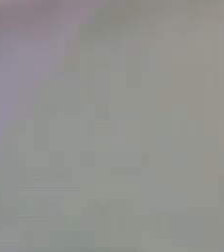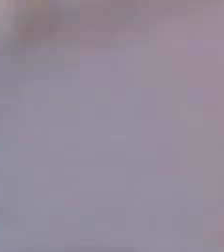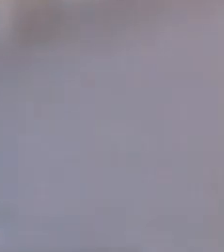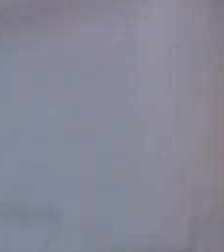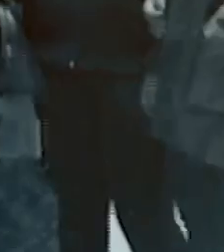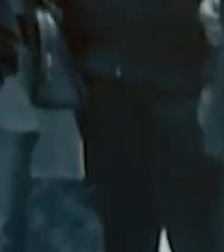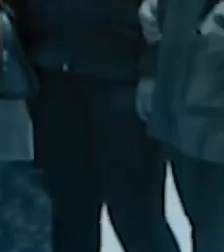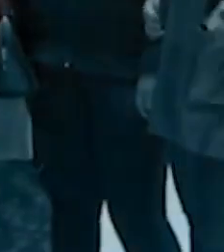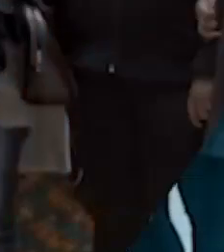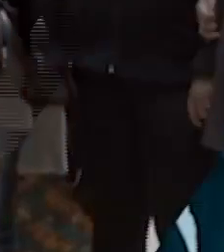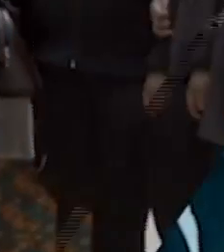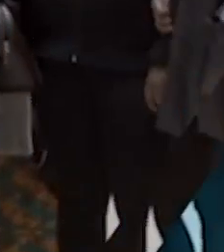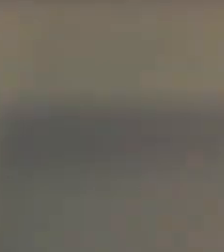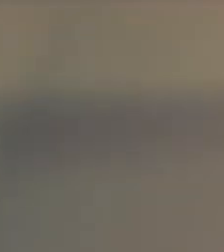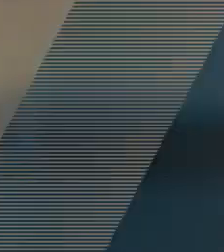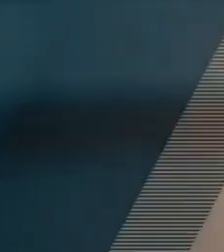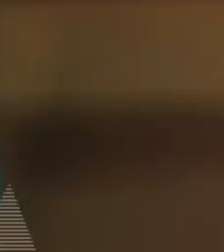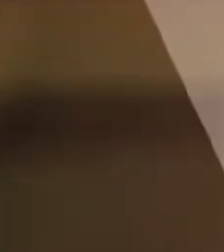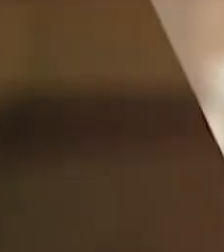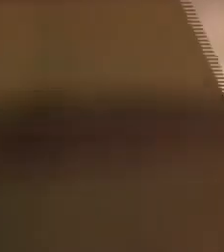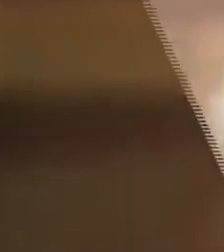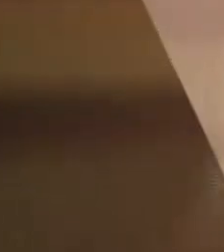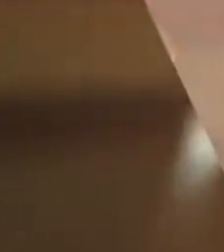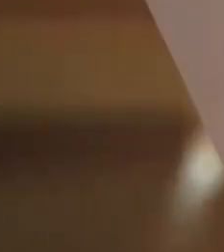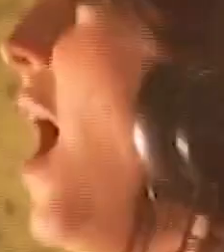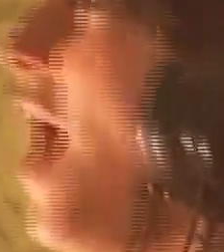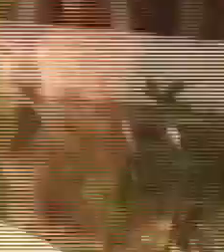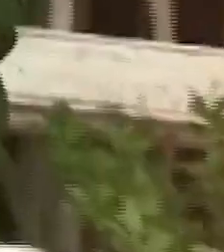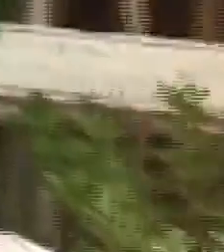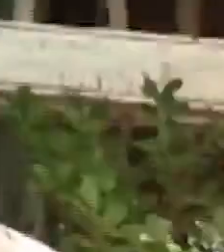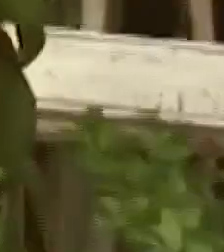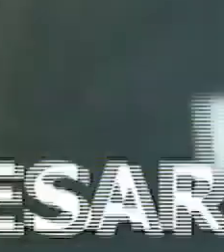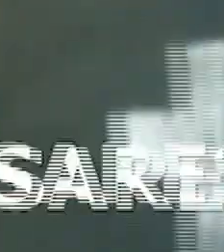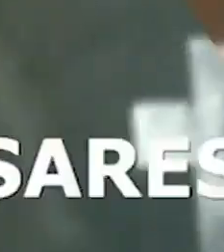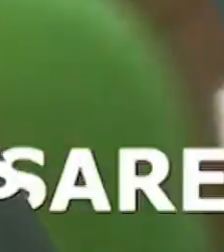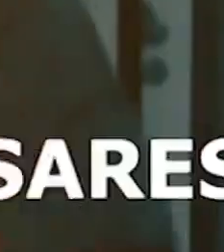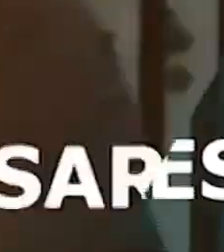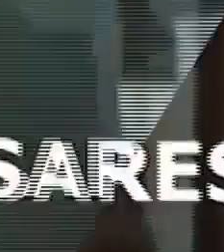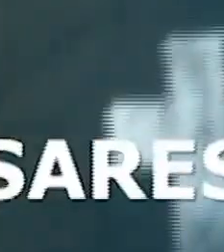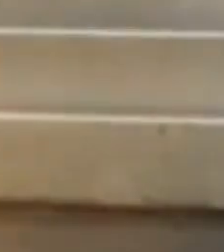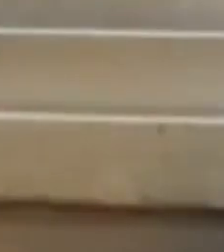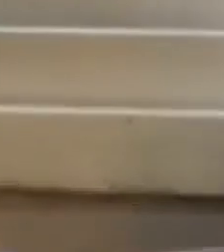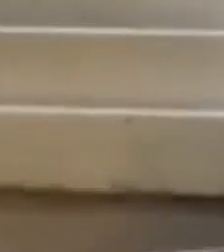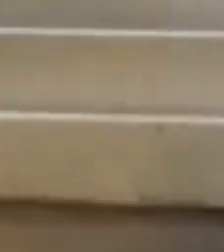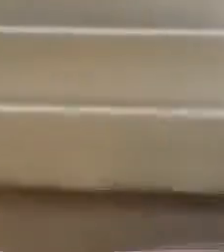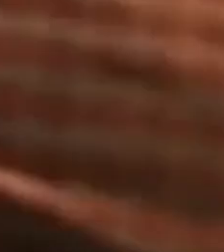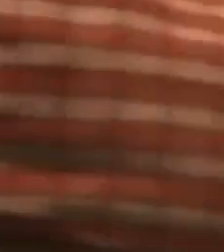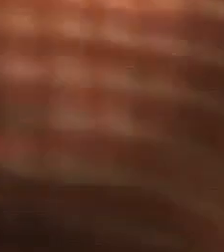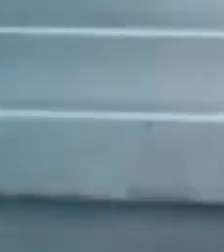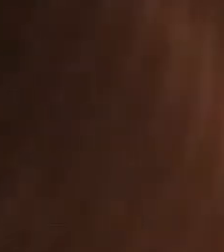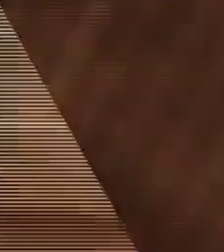Documentales profundos que nos llevarán a conocer a diferentes personas, sus sueños, pesares,